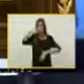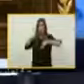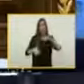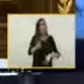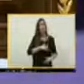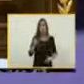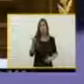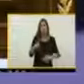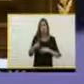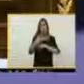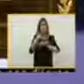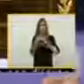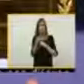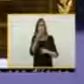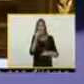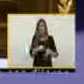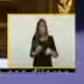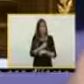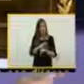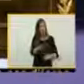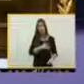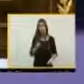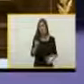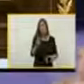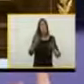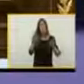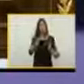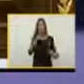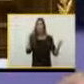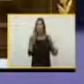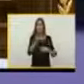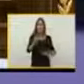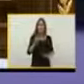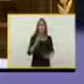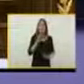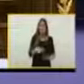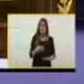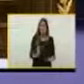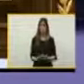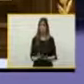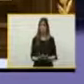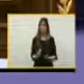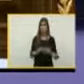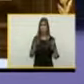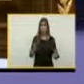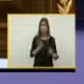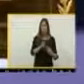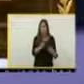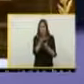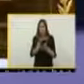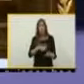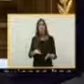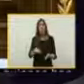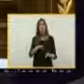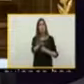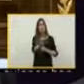produzca algún feito de crisis bursátil, de fenómeno, etc., que eso provoque una presión para que